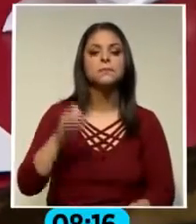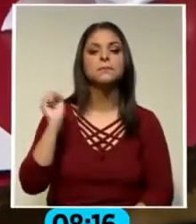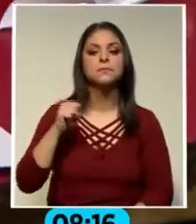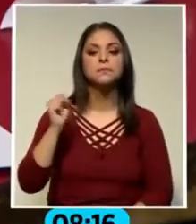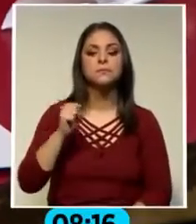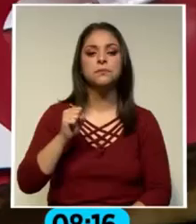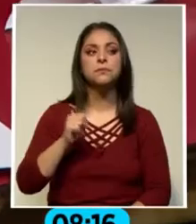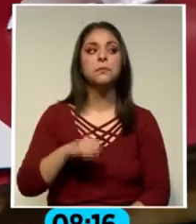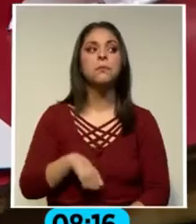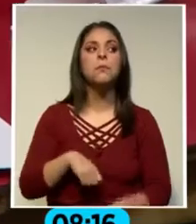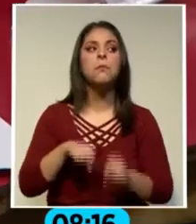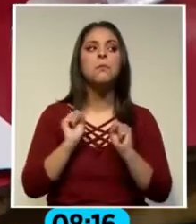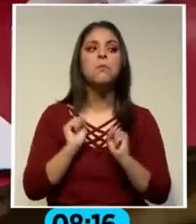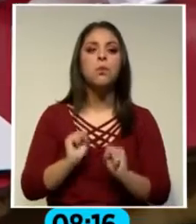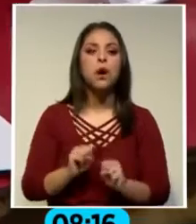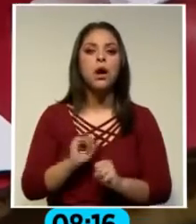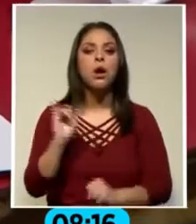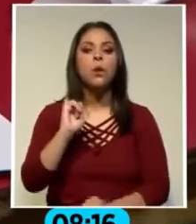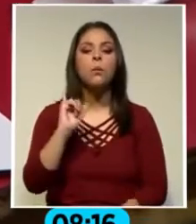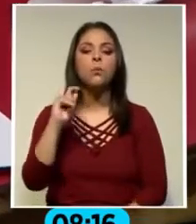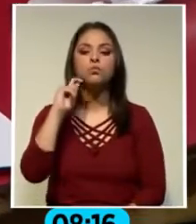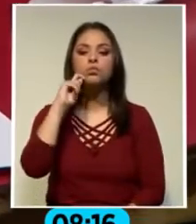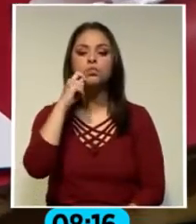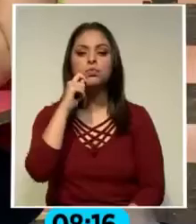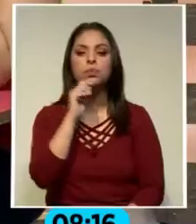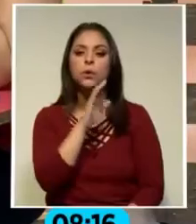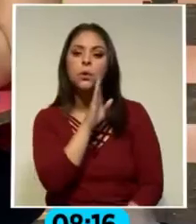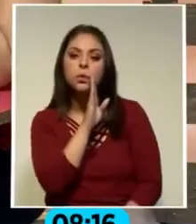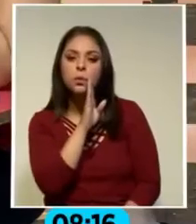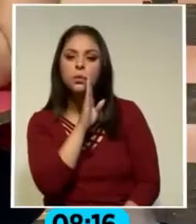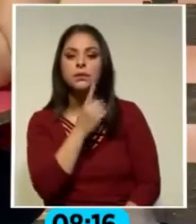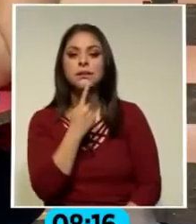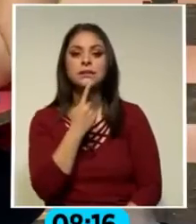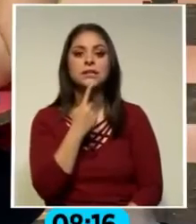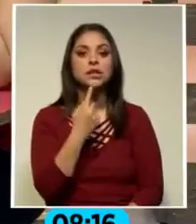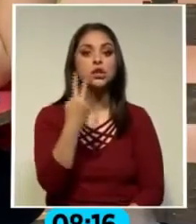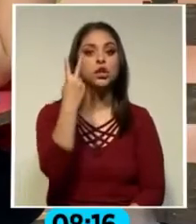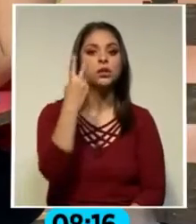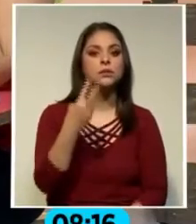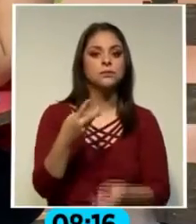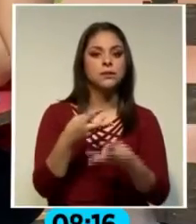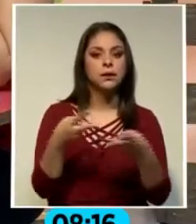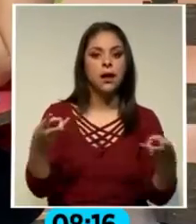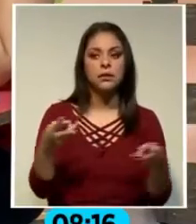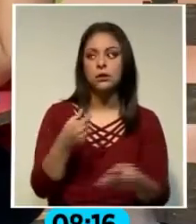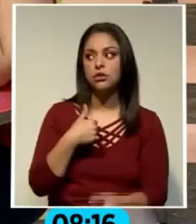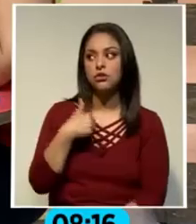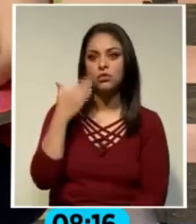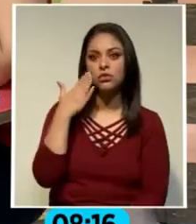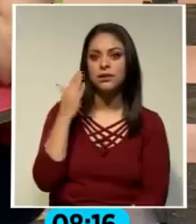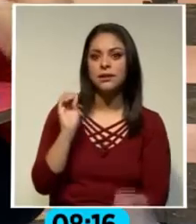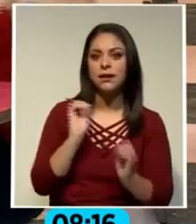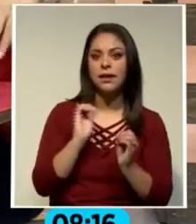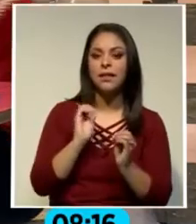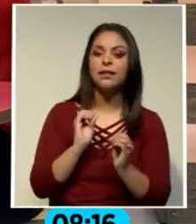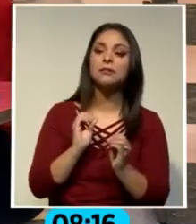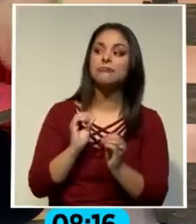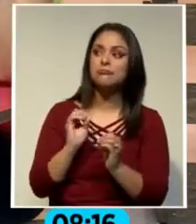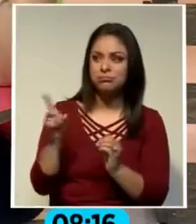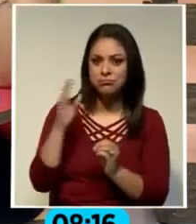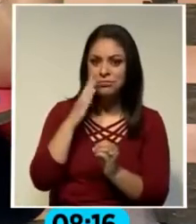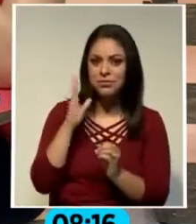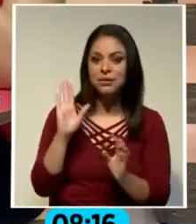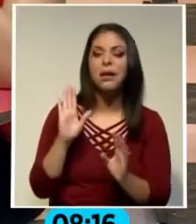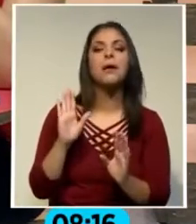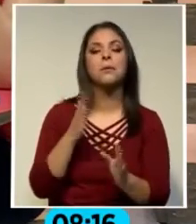Podemos soplarle por lo menos a los niños como unos dos. ¿Qué te parece? Es que yo no me sé ninguno. Usted no se sabe ninguno. Bueno, yo les